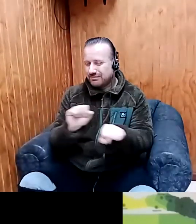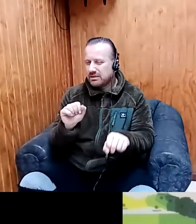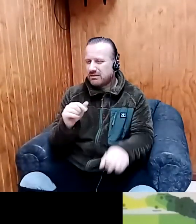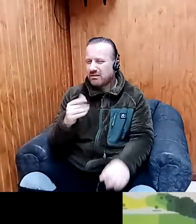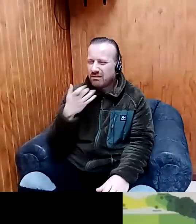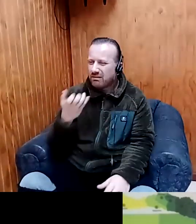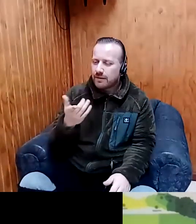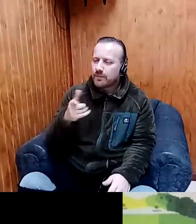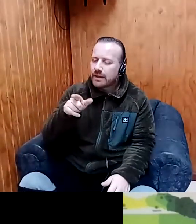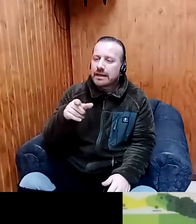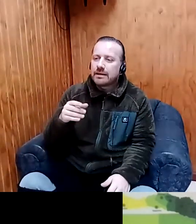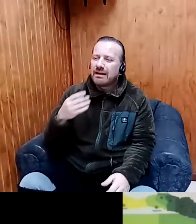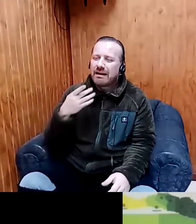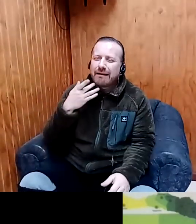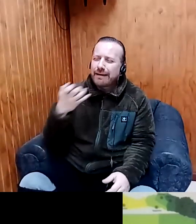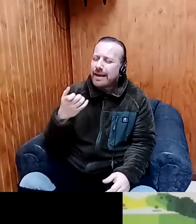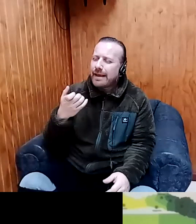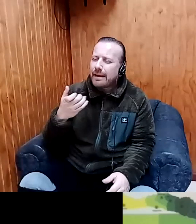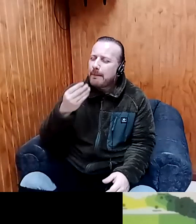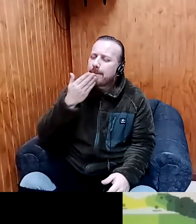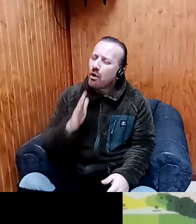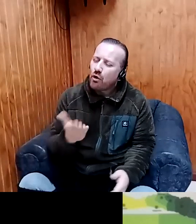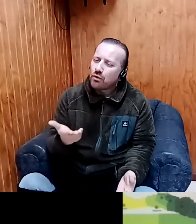tienes que decir qué significa mejor, ¿no? Pues el alimento